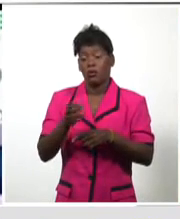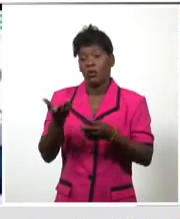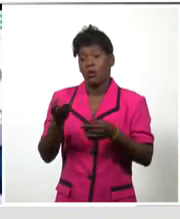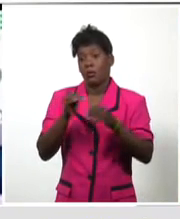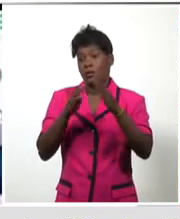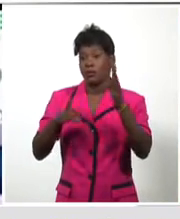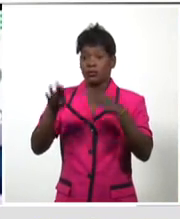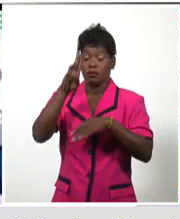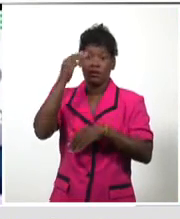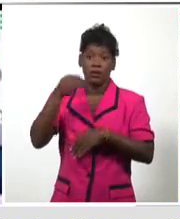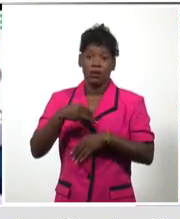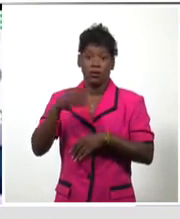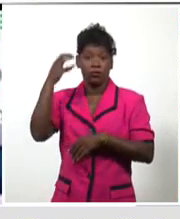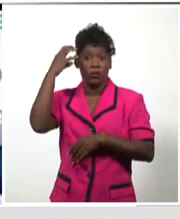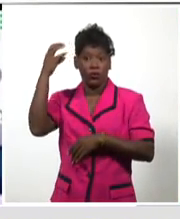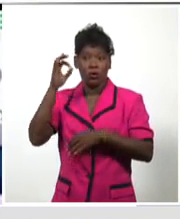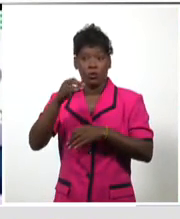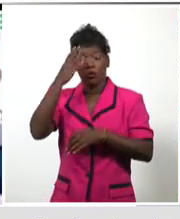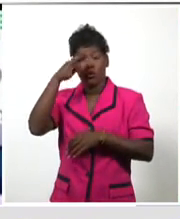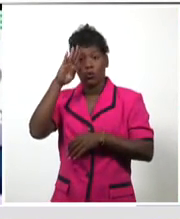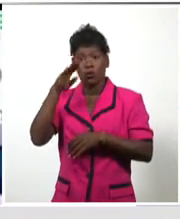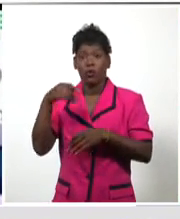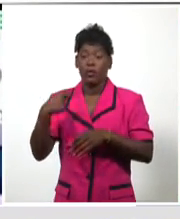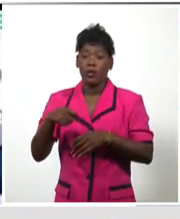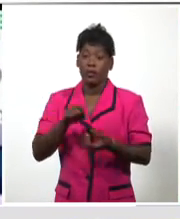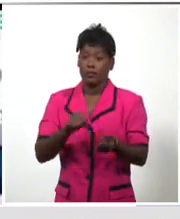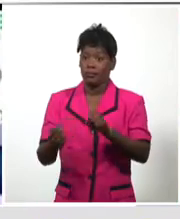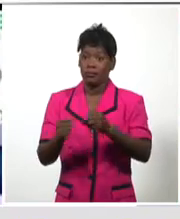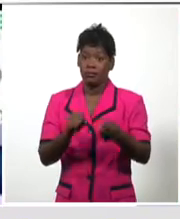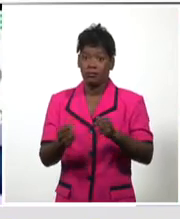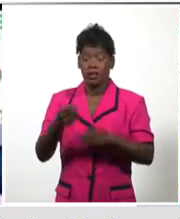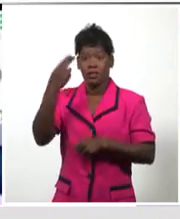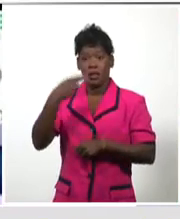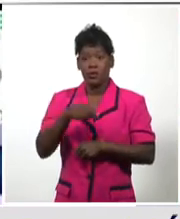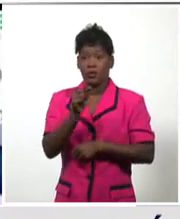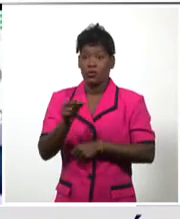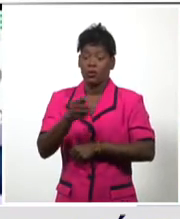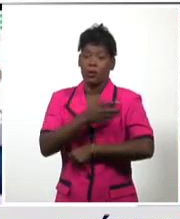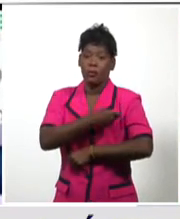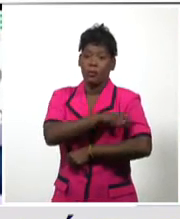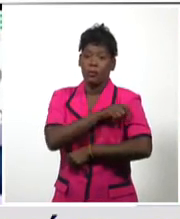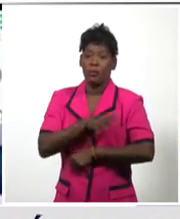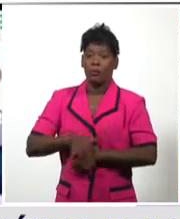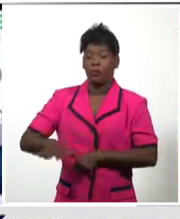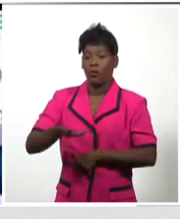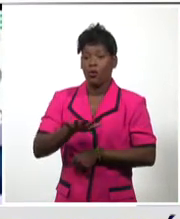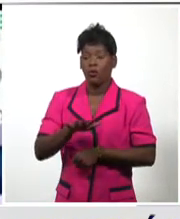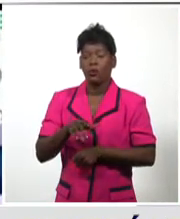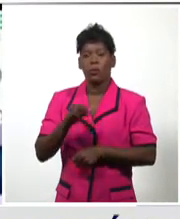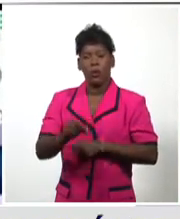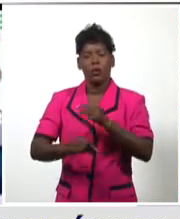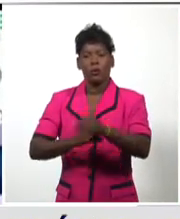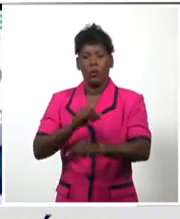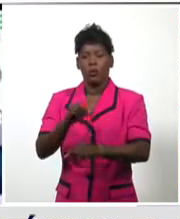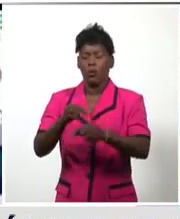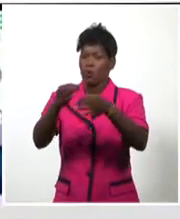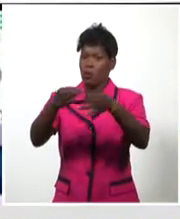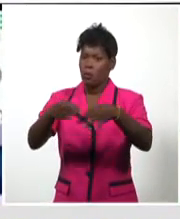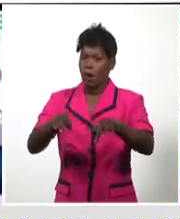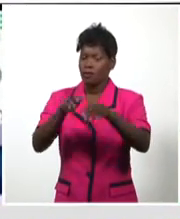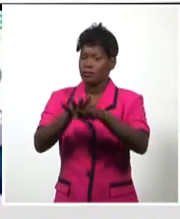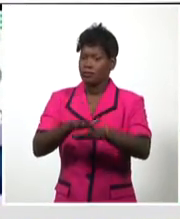y del Estado cubano, que prioriza la vida de las personas por encima de todo. Todo volverá a la normalidad, pero por supuesto cuando llegue